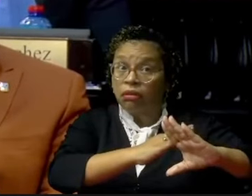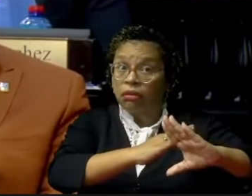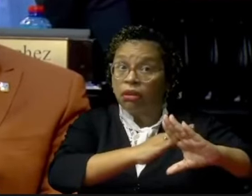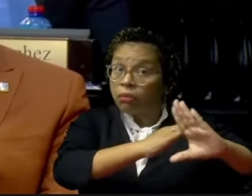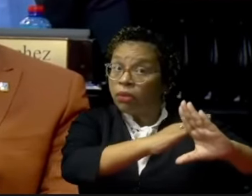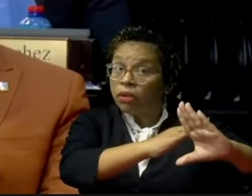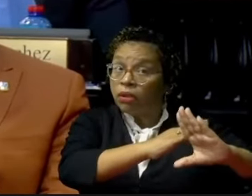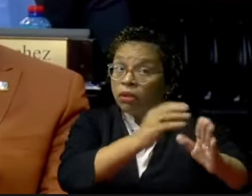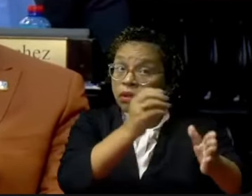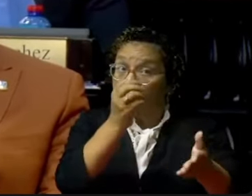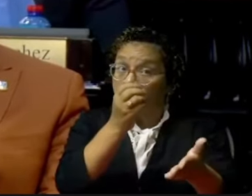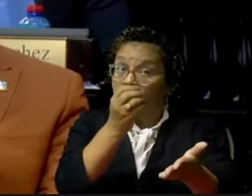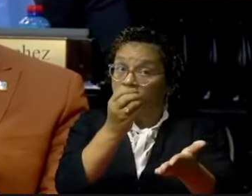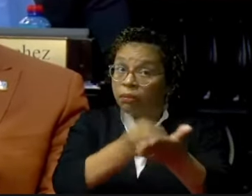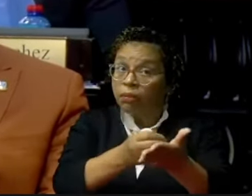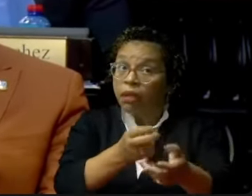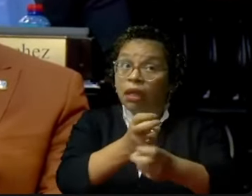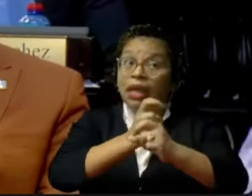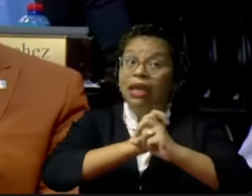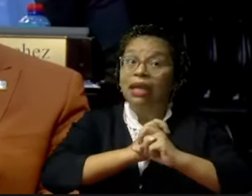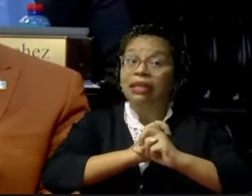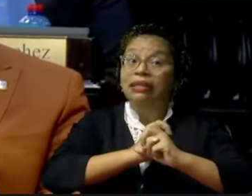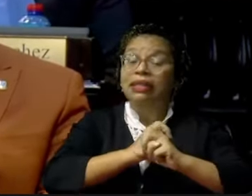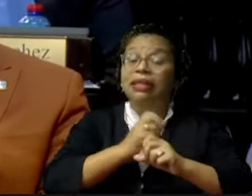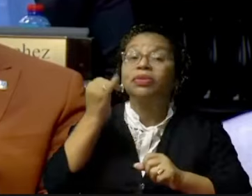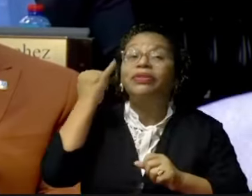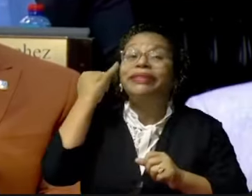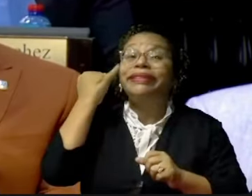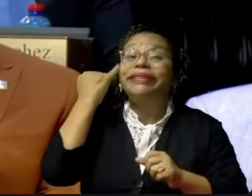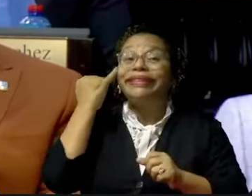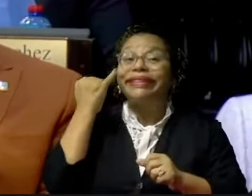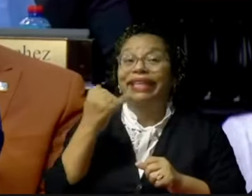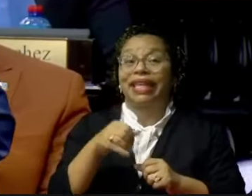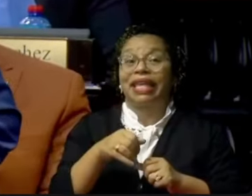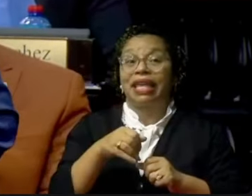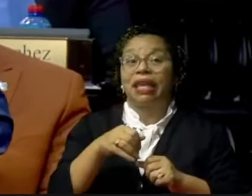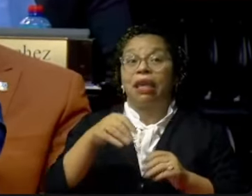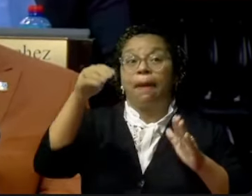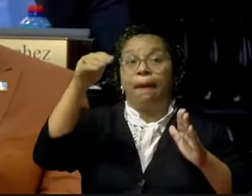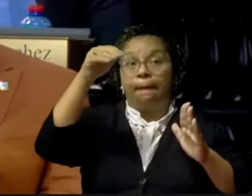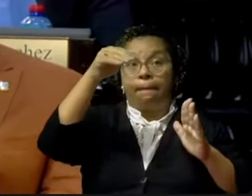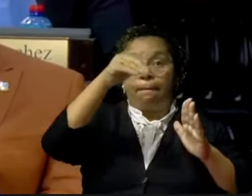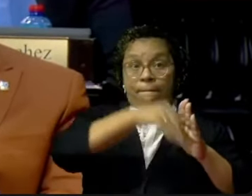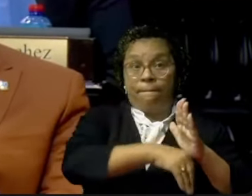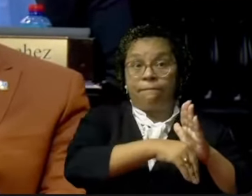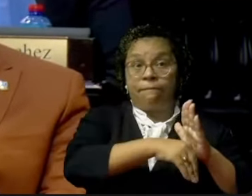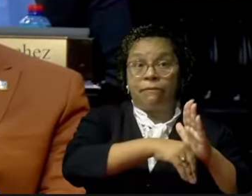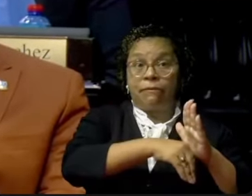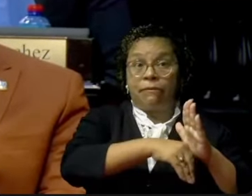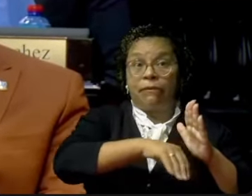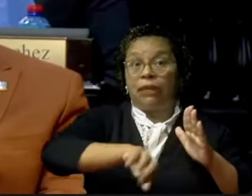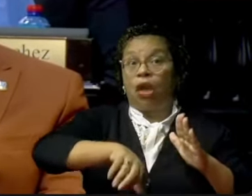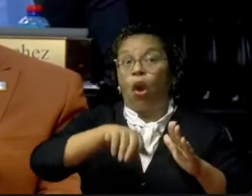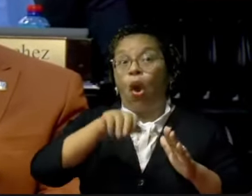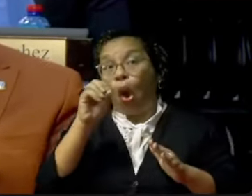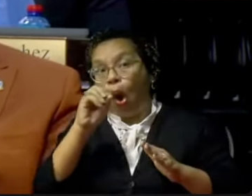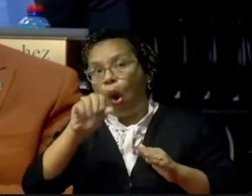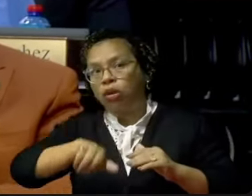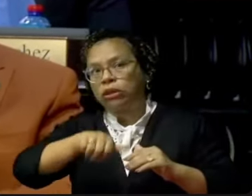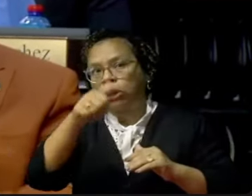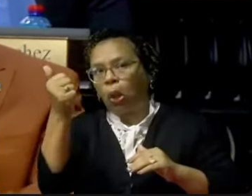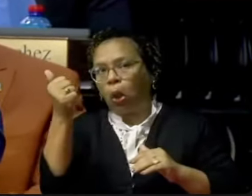oponernos a ellos cuando sean para dilapidarlos, cuando sean para esos recursos utilizarlos con fines